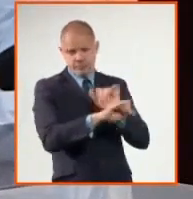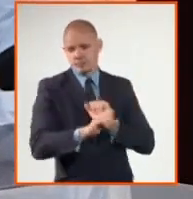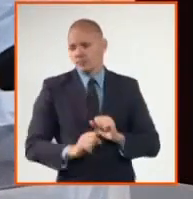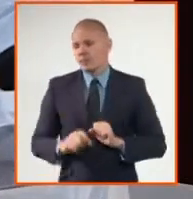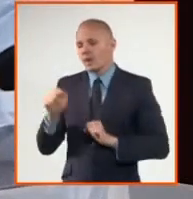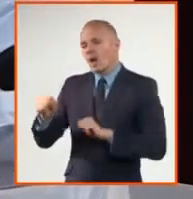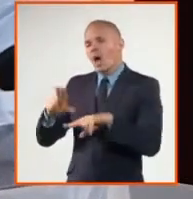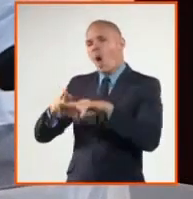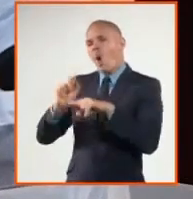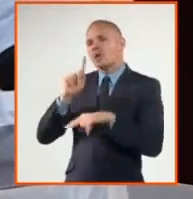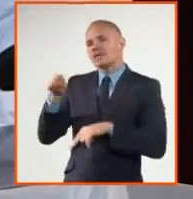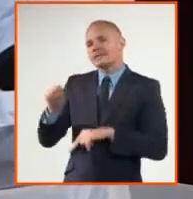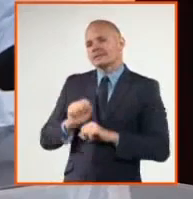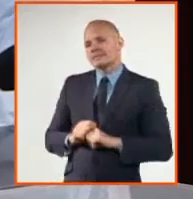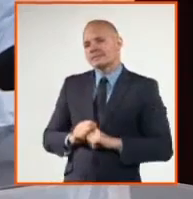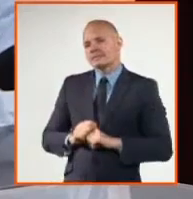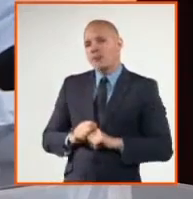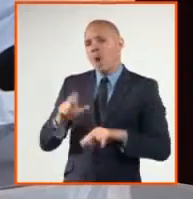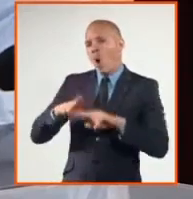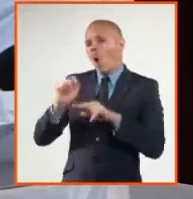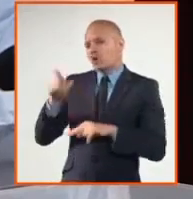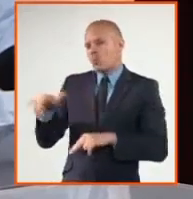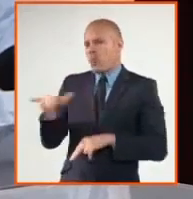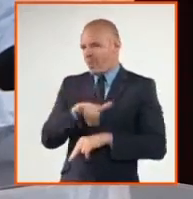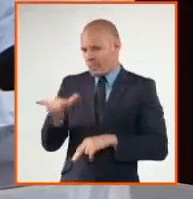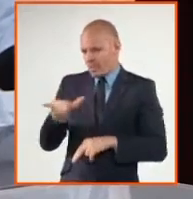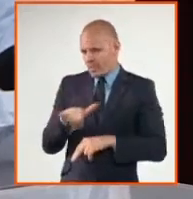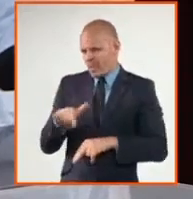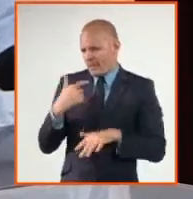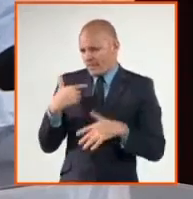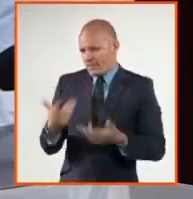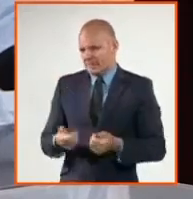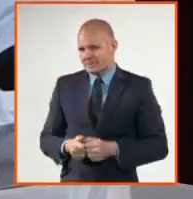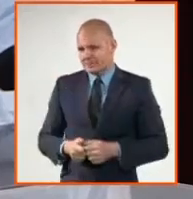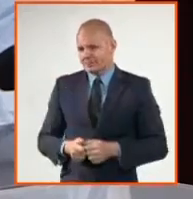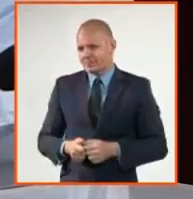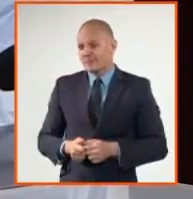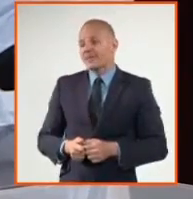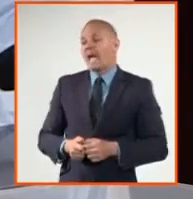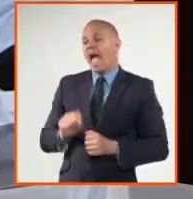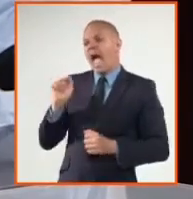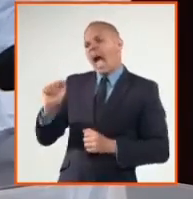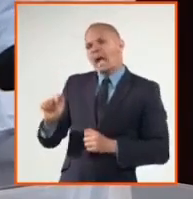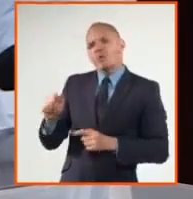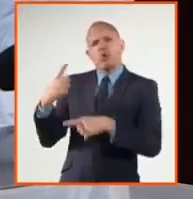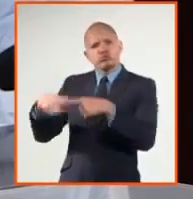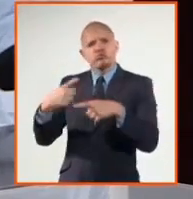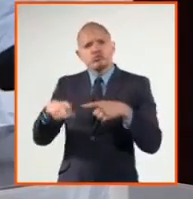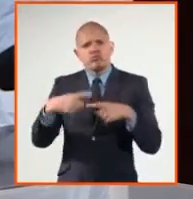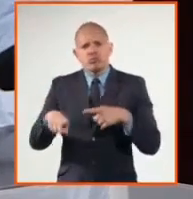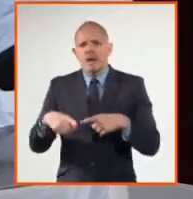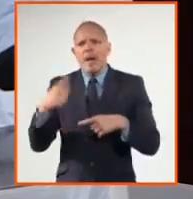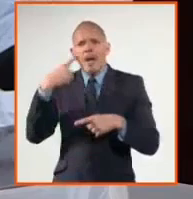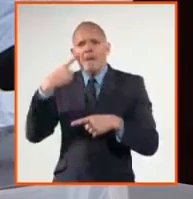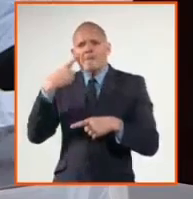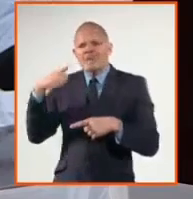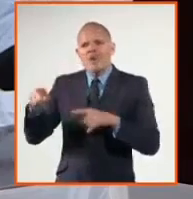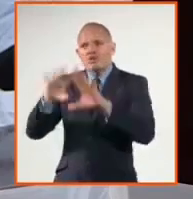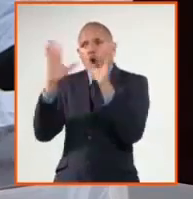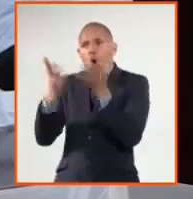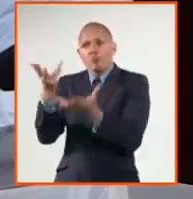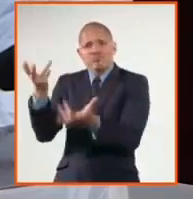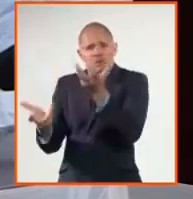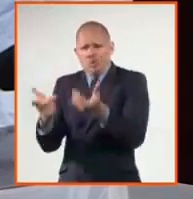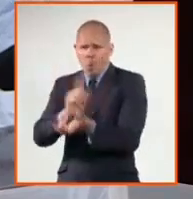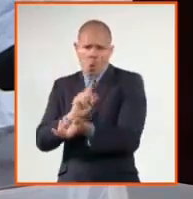para la recuperación qué sucede con este bloque que este bloque no se dañaron muchas de las estructuras pero el movimiento si